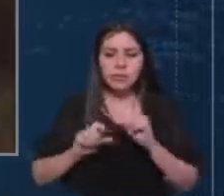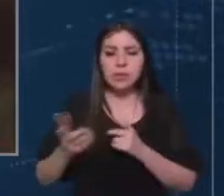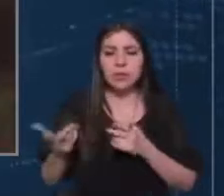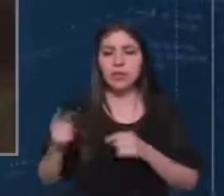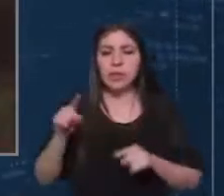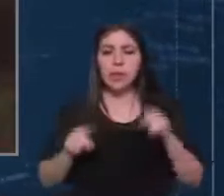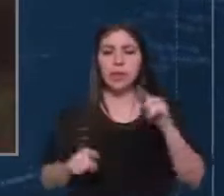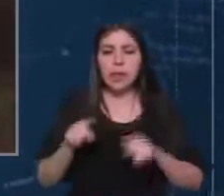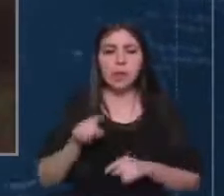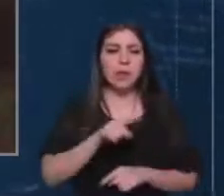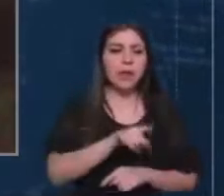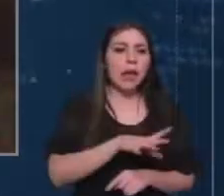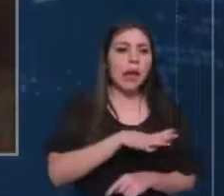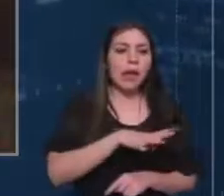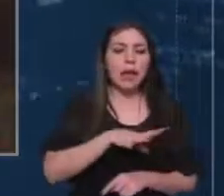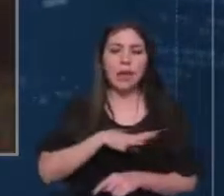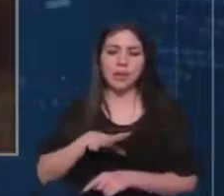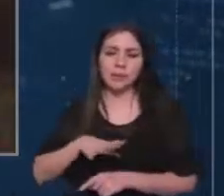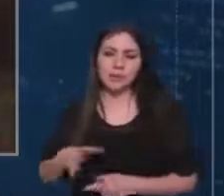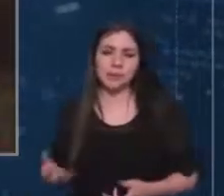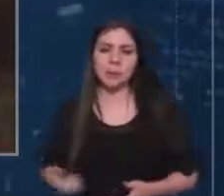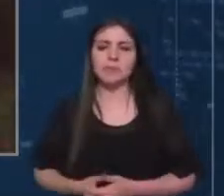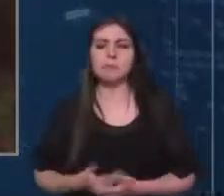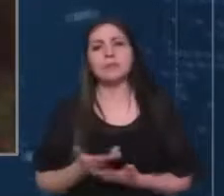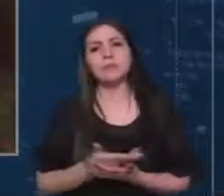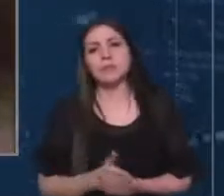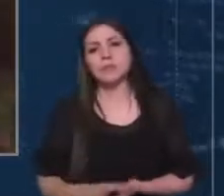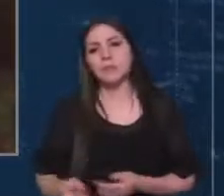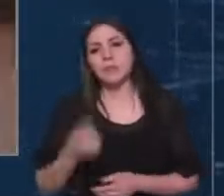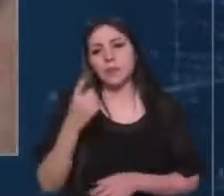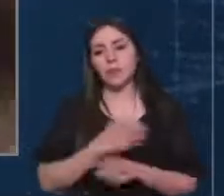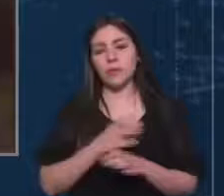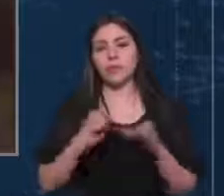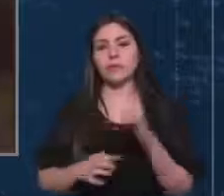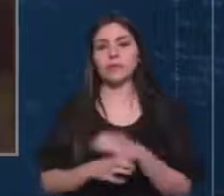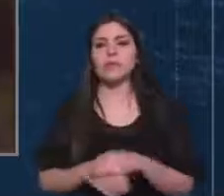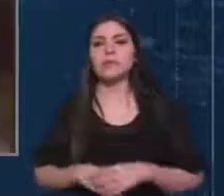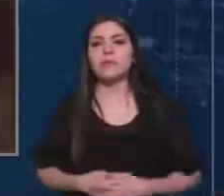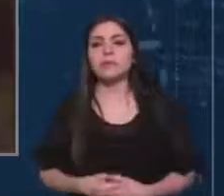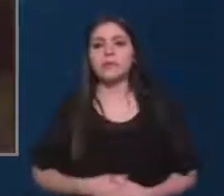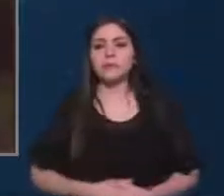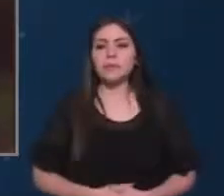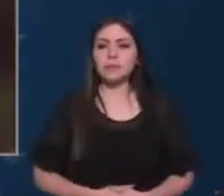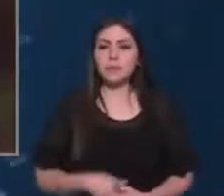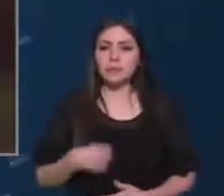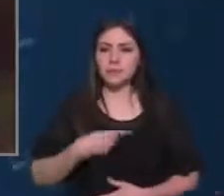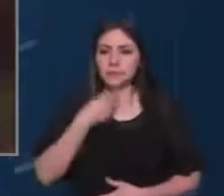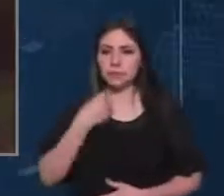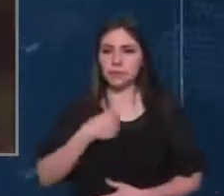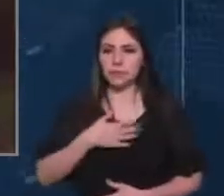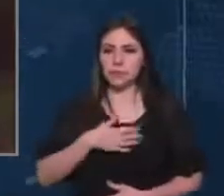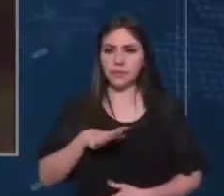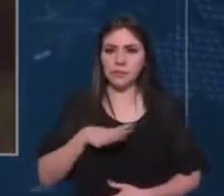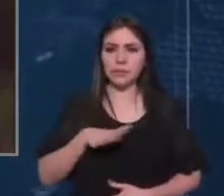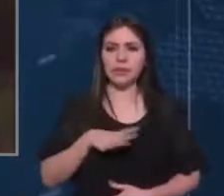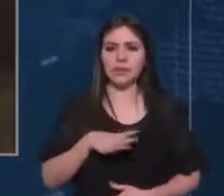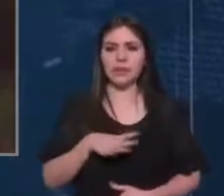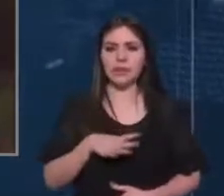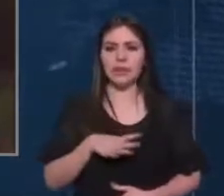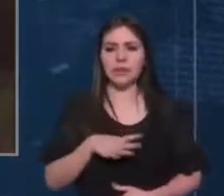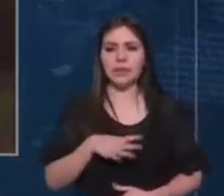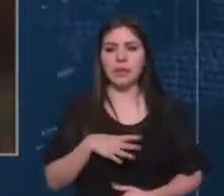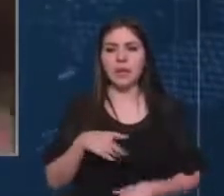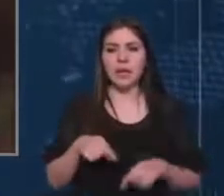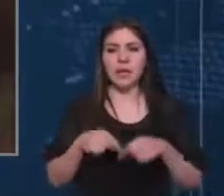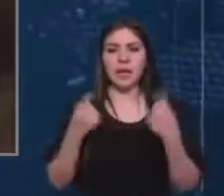habiendo disponibilidad. Además, hay una cosa, o sea, que es como, bueno, yo te lo digo porque yo tengo asma, ¿no? Entonces tengo